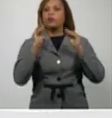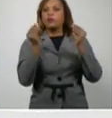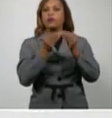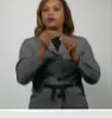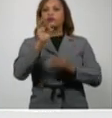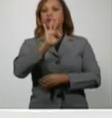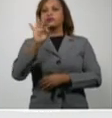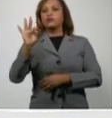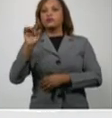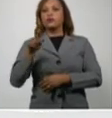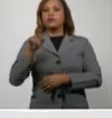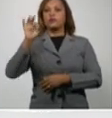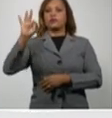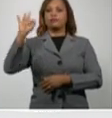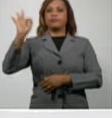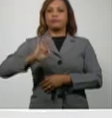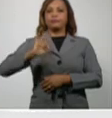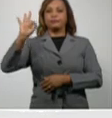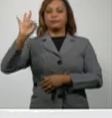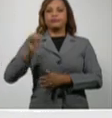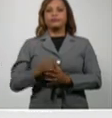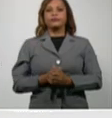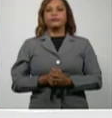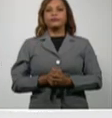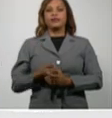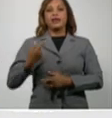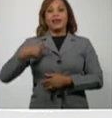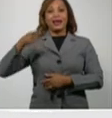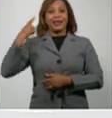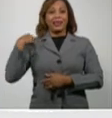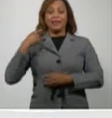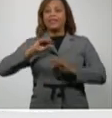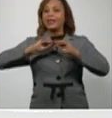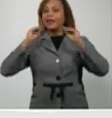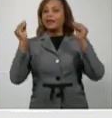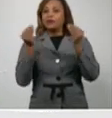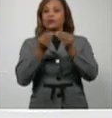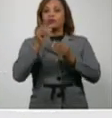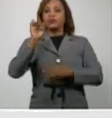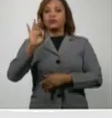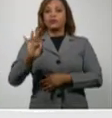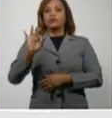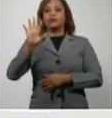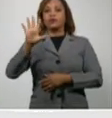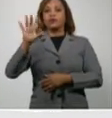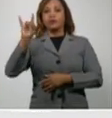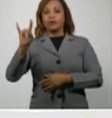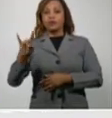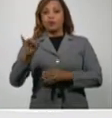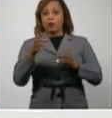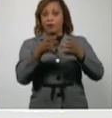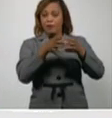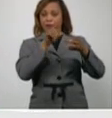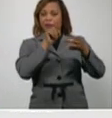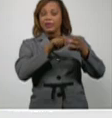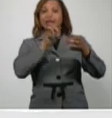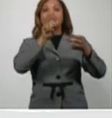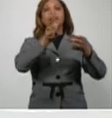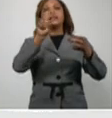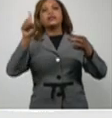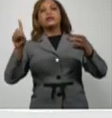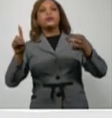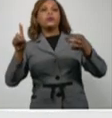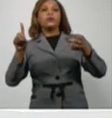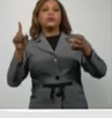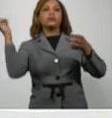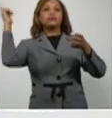88,8%. Ayer, de los 859, 31, como ya dijimos, los